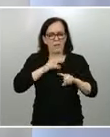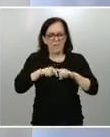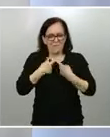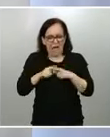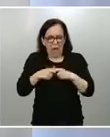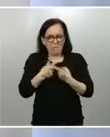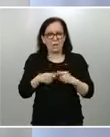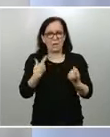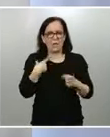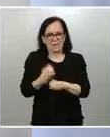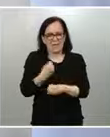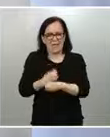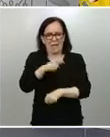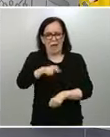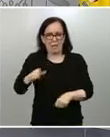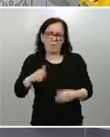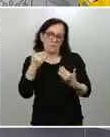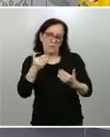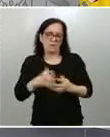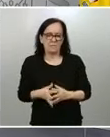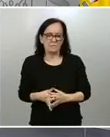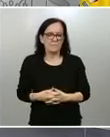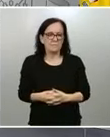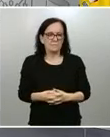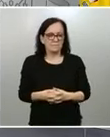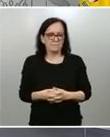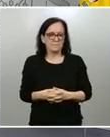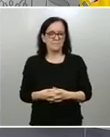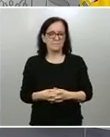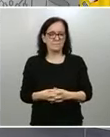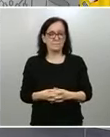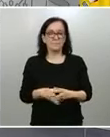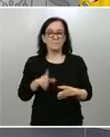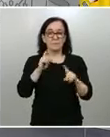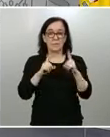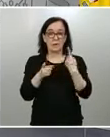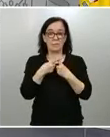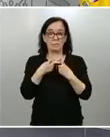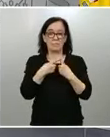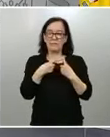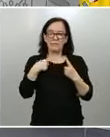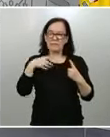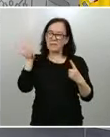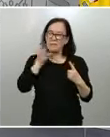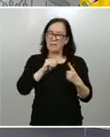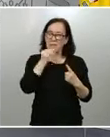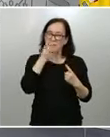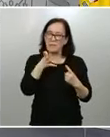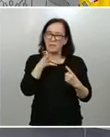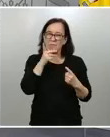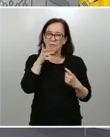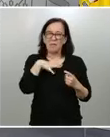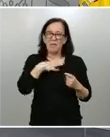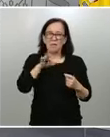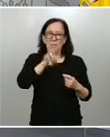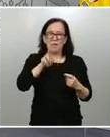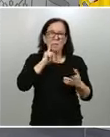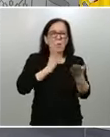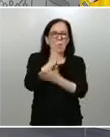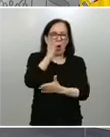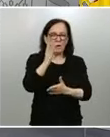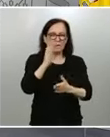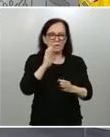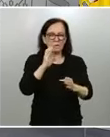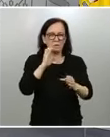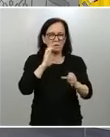gracias muchas gracias la primera pregunta no la he entendido bien si me la puede repetir porque ha habido un corte de comunicación sé que se refería